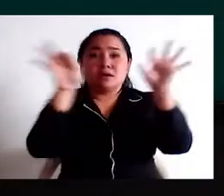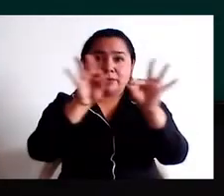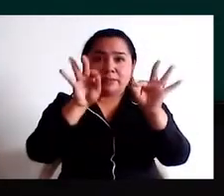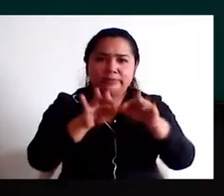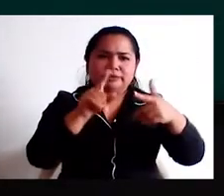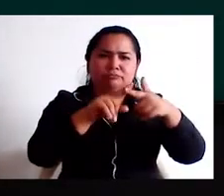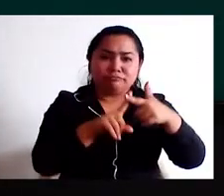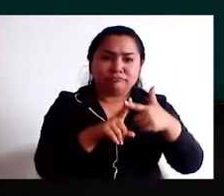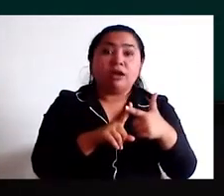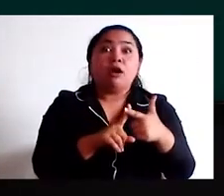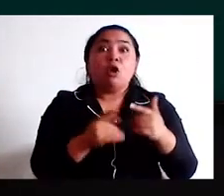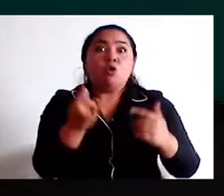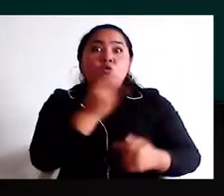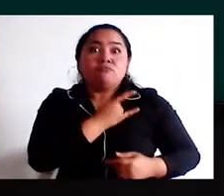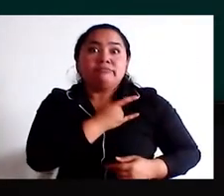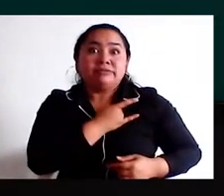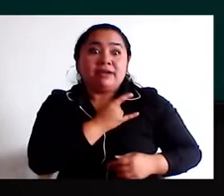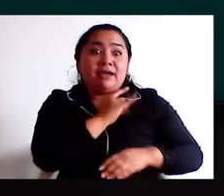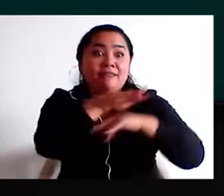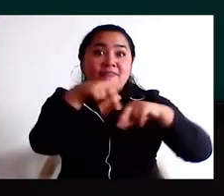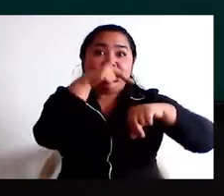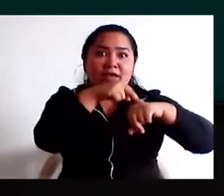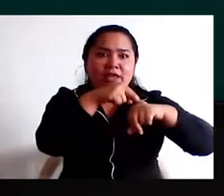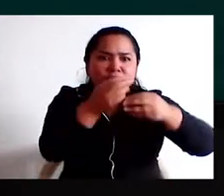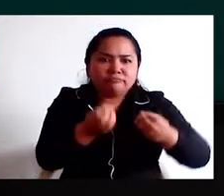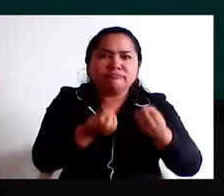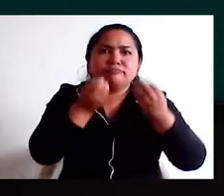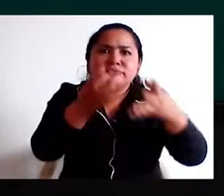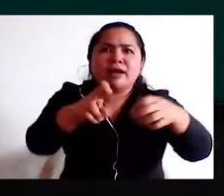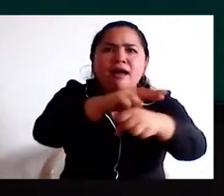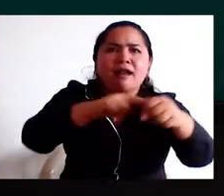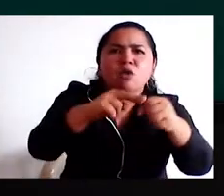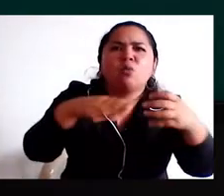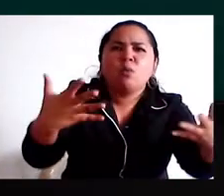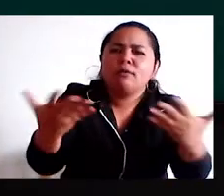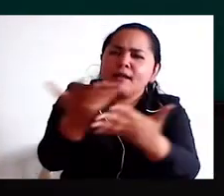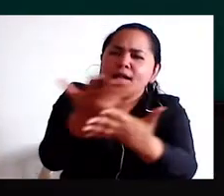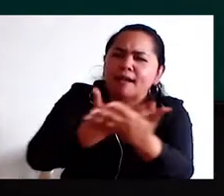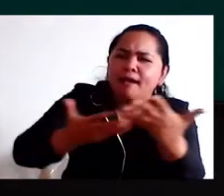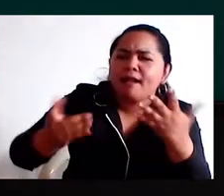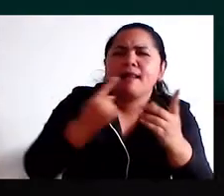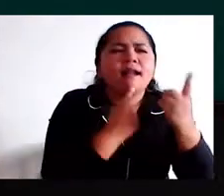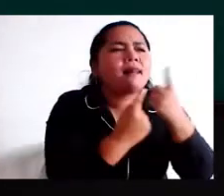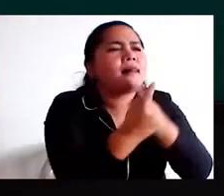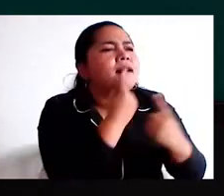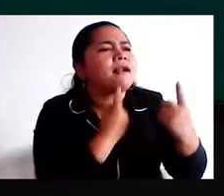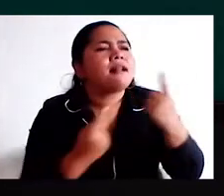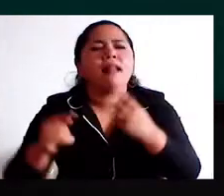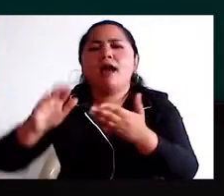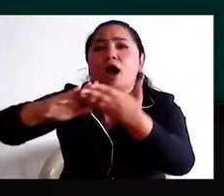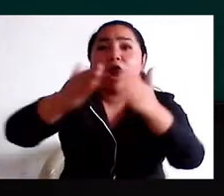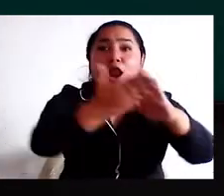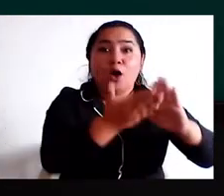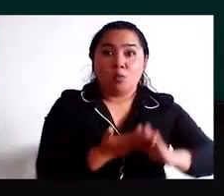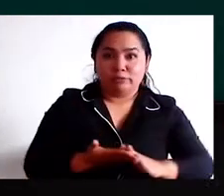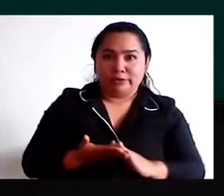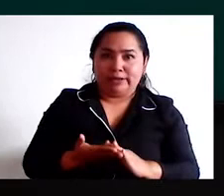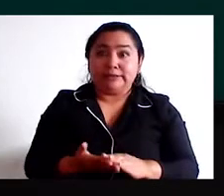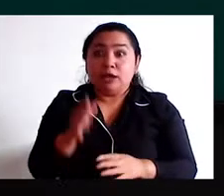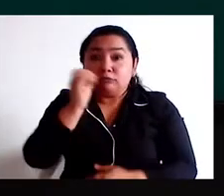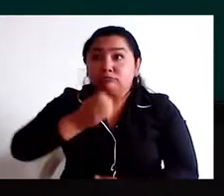universidad y llevar a la universidad de nariño a las regiones a través del consenso y diálogo con las diferentes comunidades del entorno